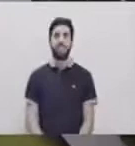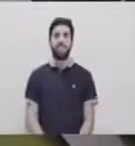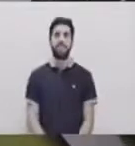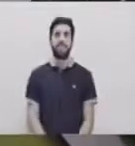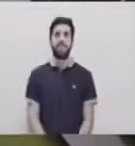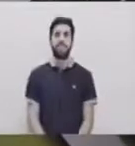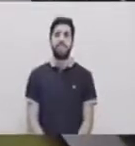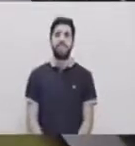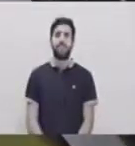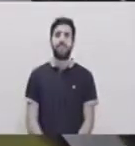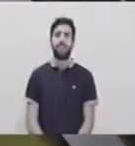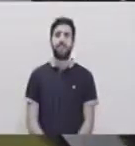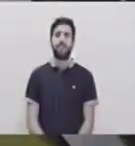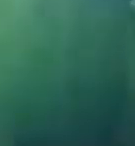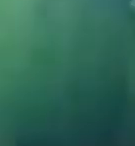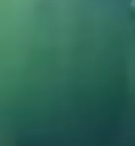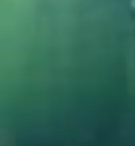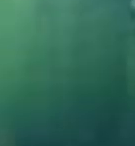Casa.